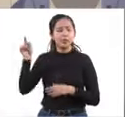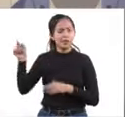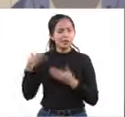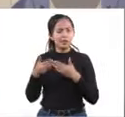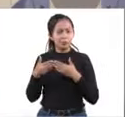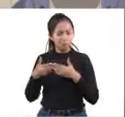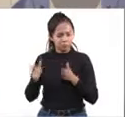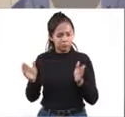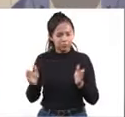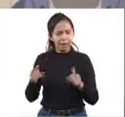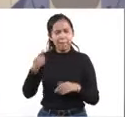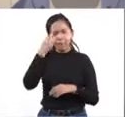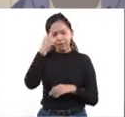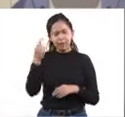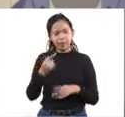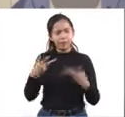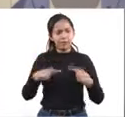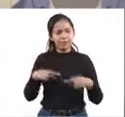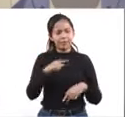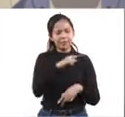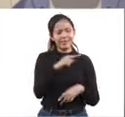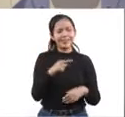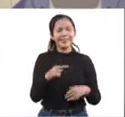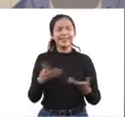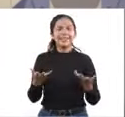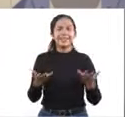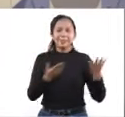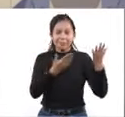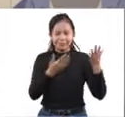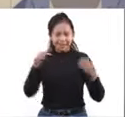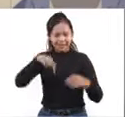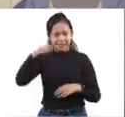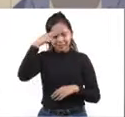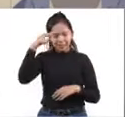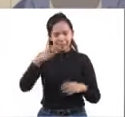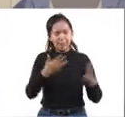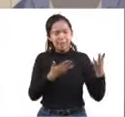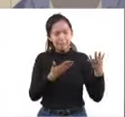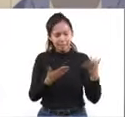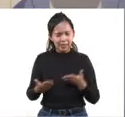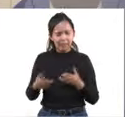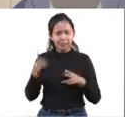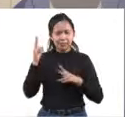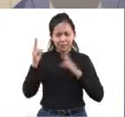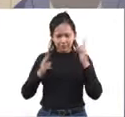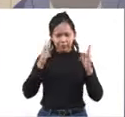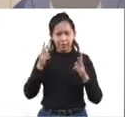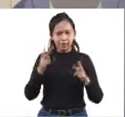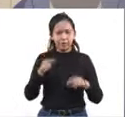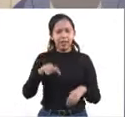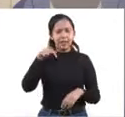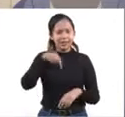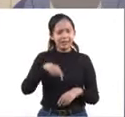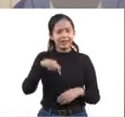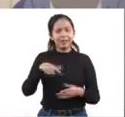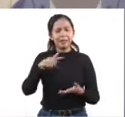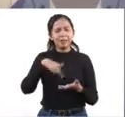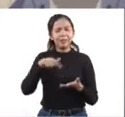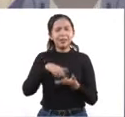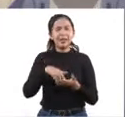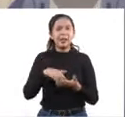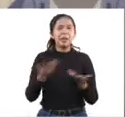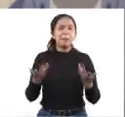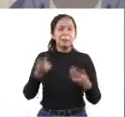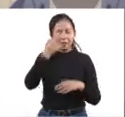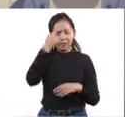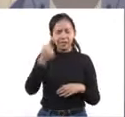Casa del Pueblo de la Ciudad de México, la Casa del Pueblo de México, porque la Ciudad de México es capital de todas y todos los mexicanos,